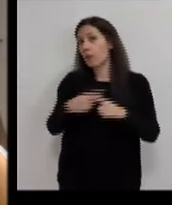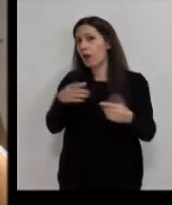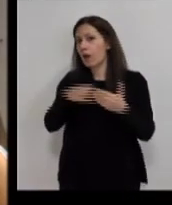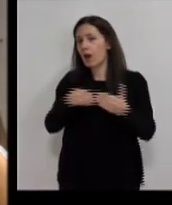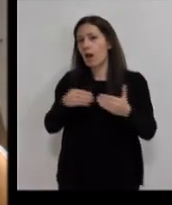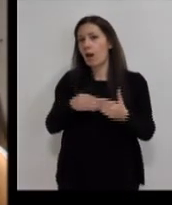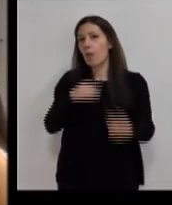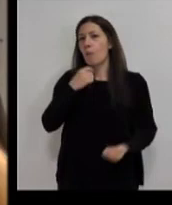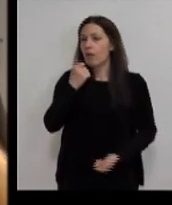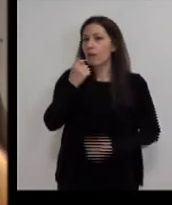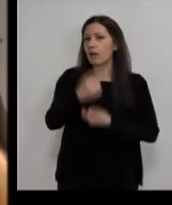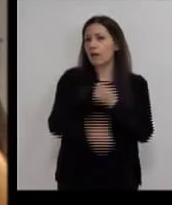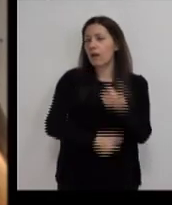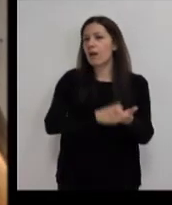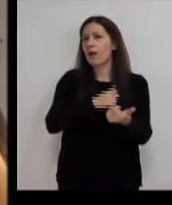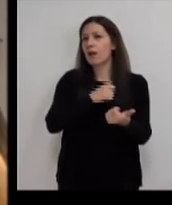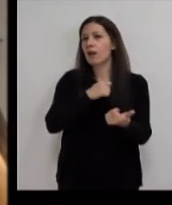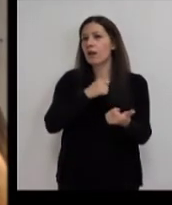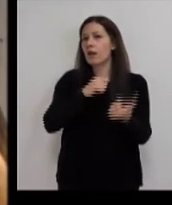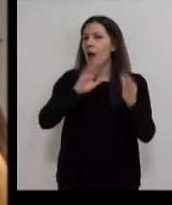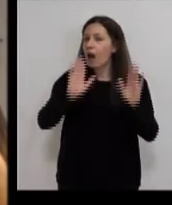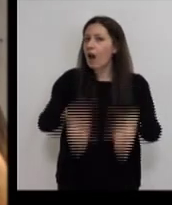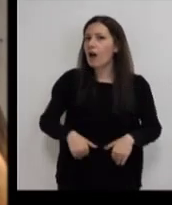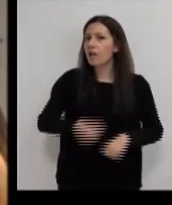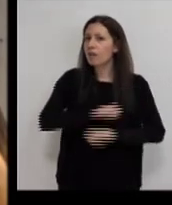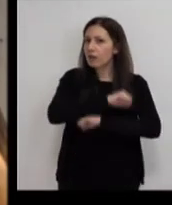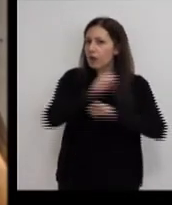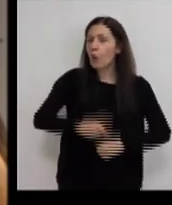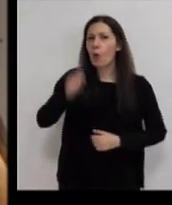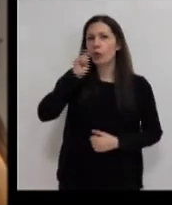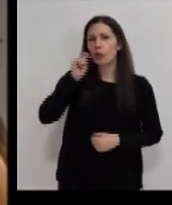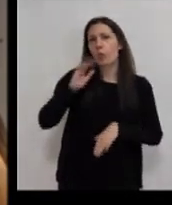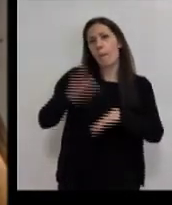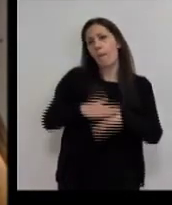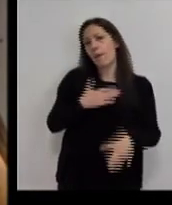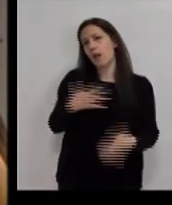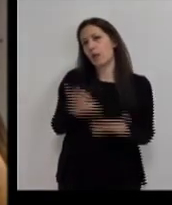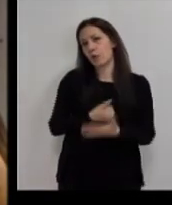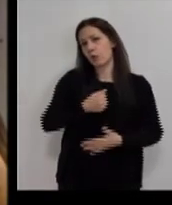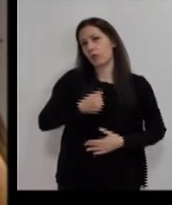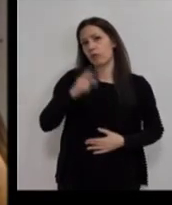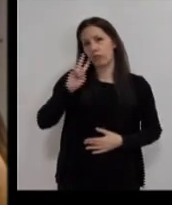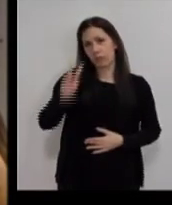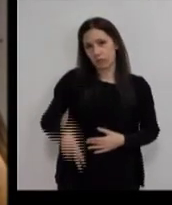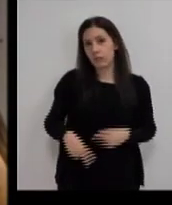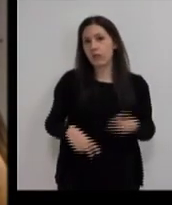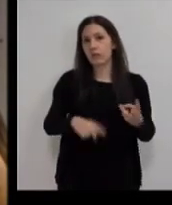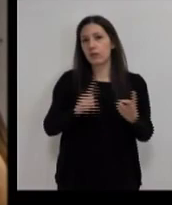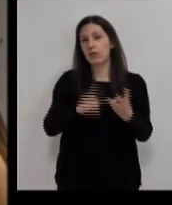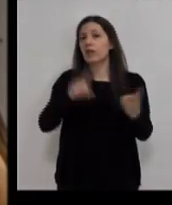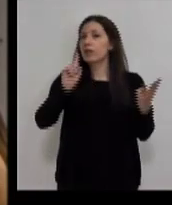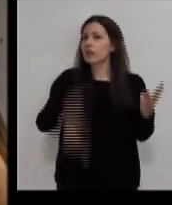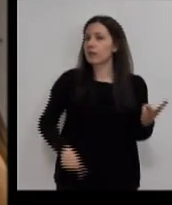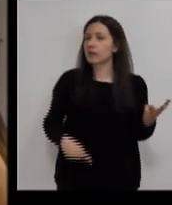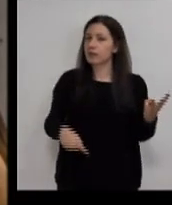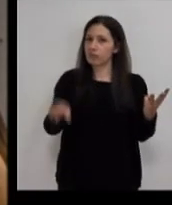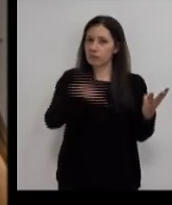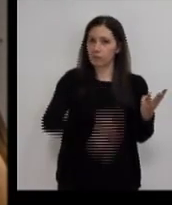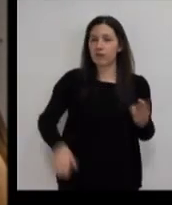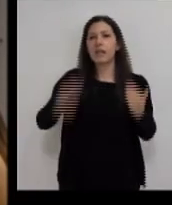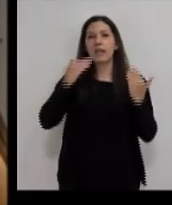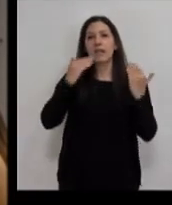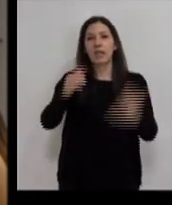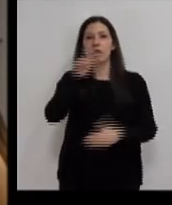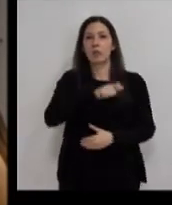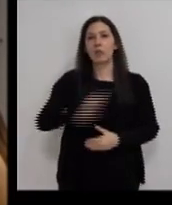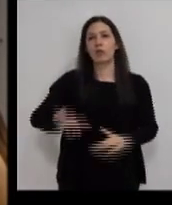sector turístico y los usuarios cada vez podamos hablar de que realmente tenemos un turismo para todos, ¿no? Quiero dar